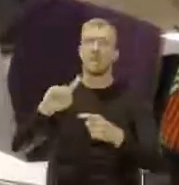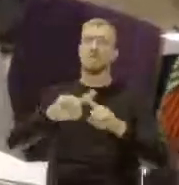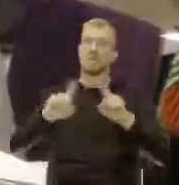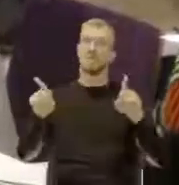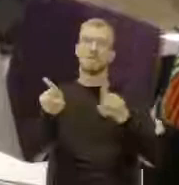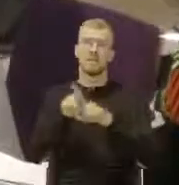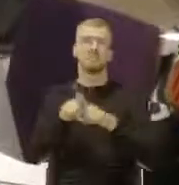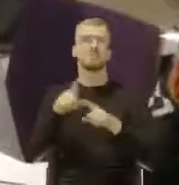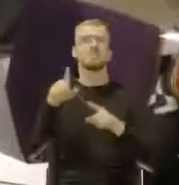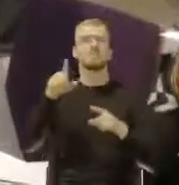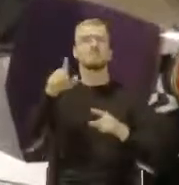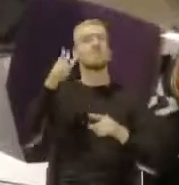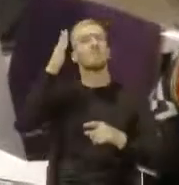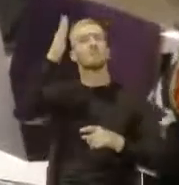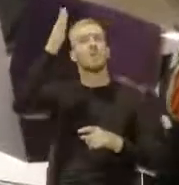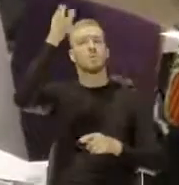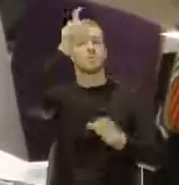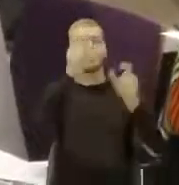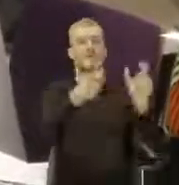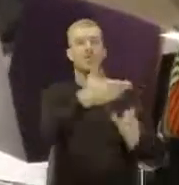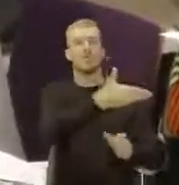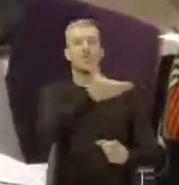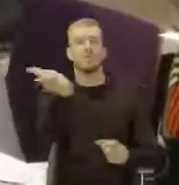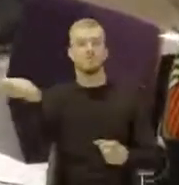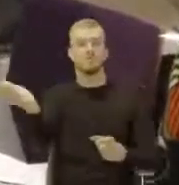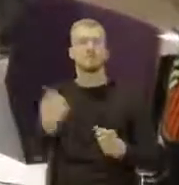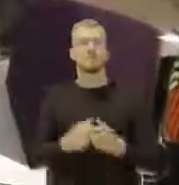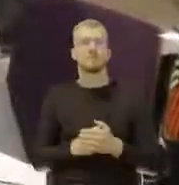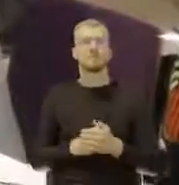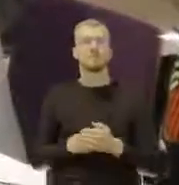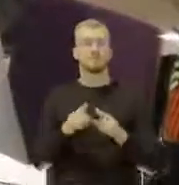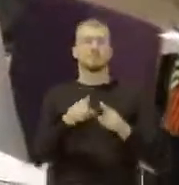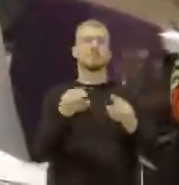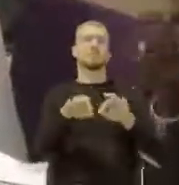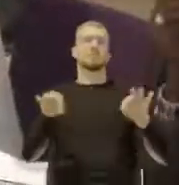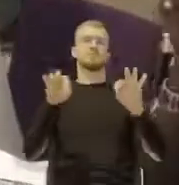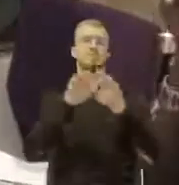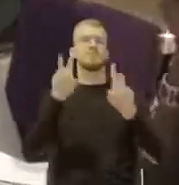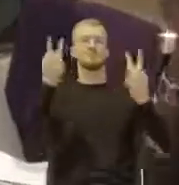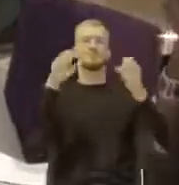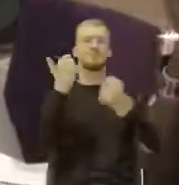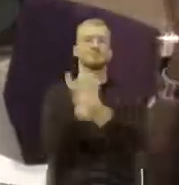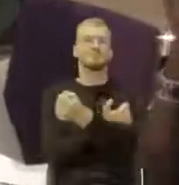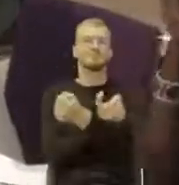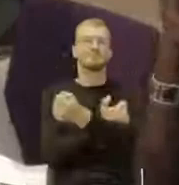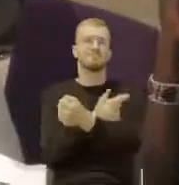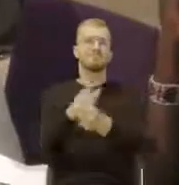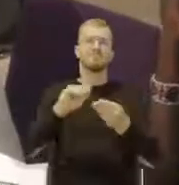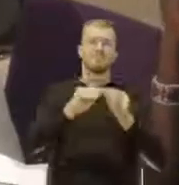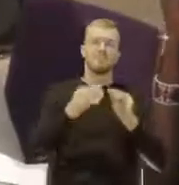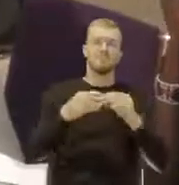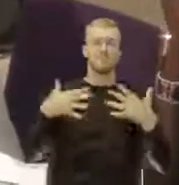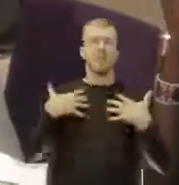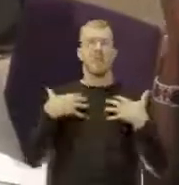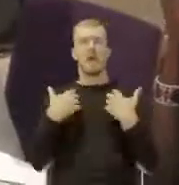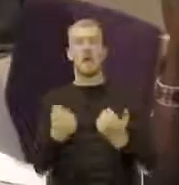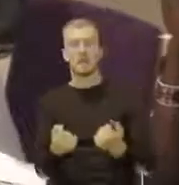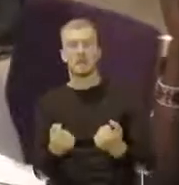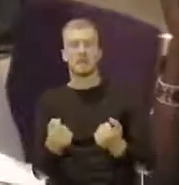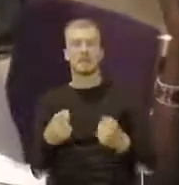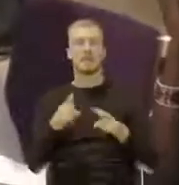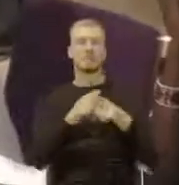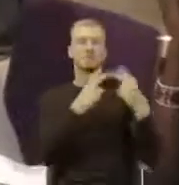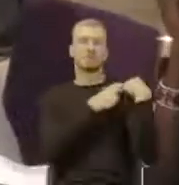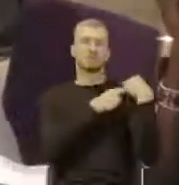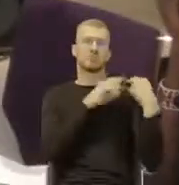tendríamos los gobiernos locales y regionales de influenciar cómo vivir más tiempo con mejor calidad de